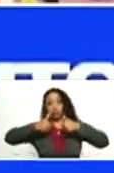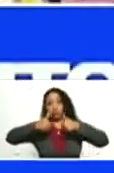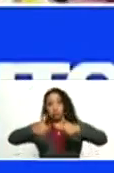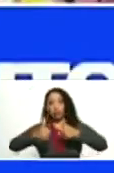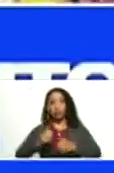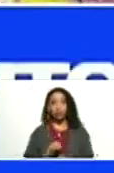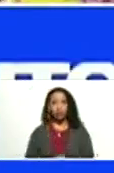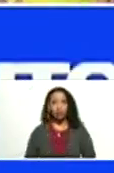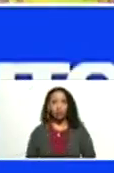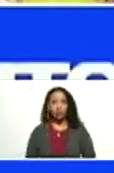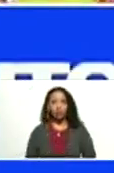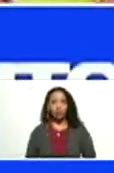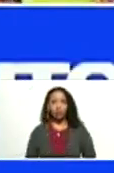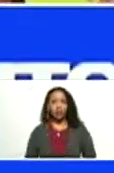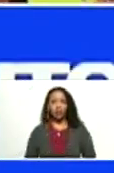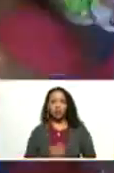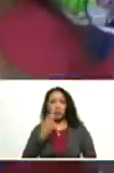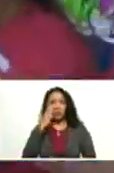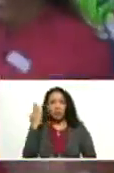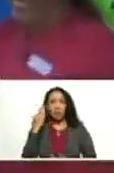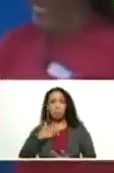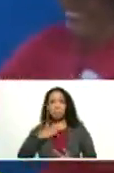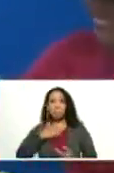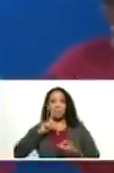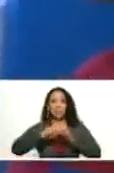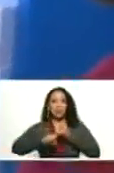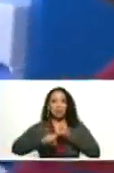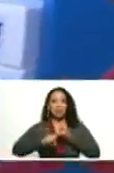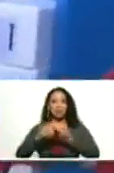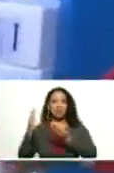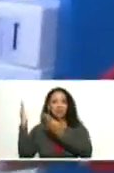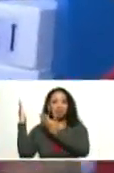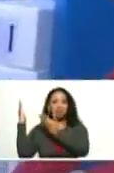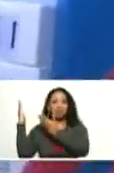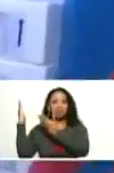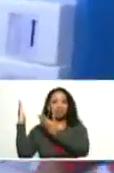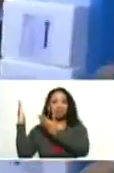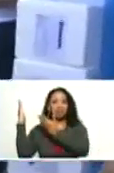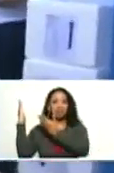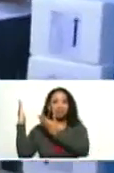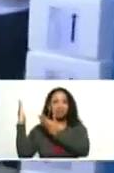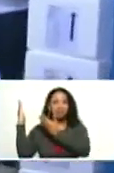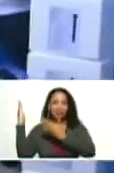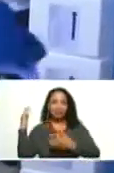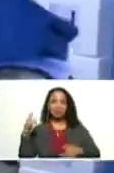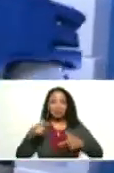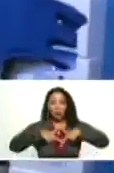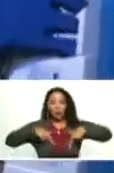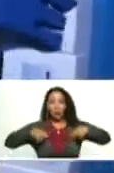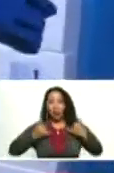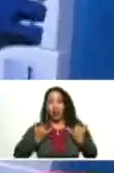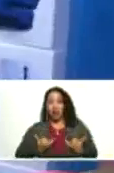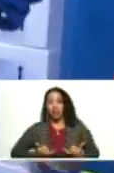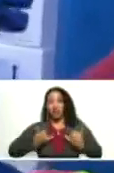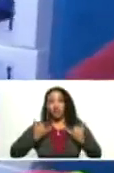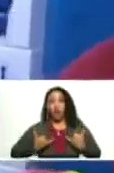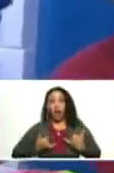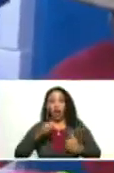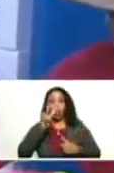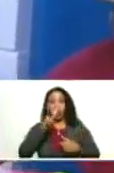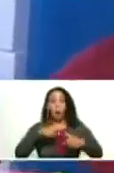ah, facilita, mira, facilita. Mira, facilita. Ah, traje de baño moderno de dos